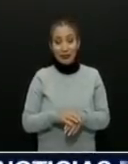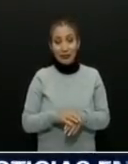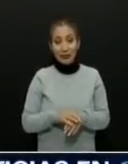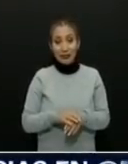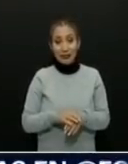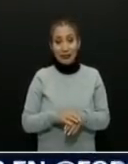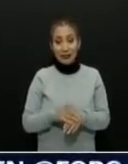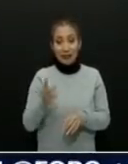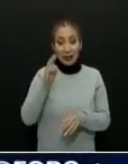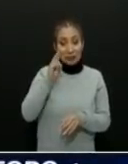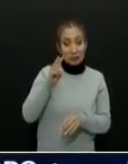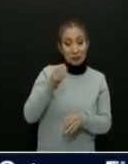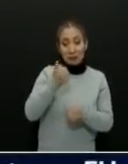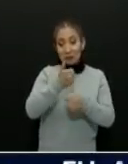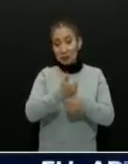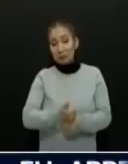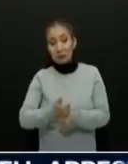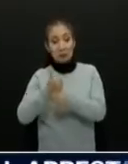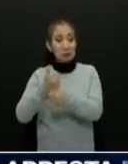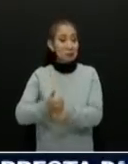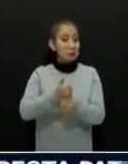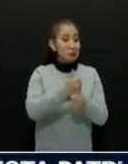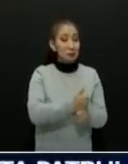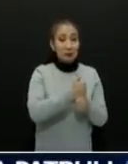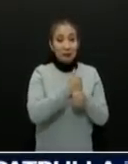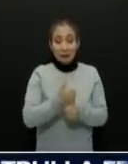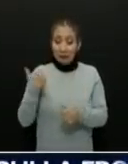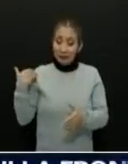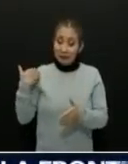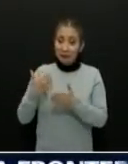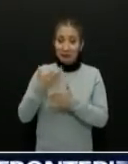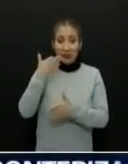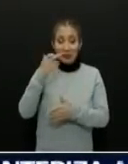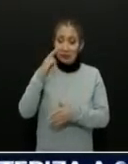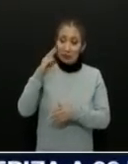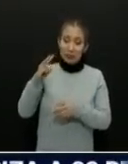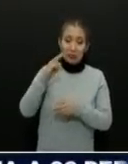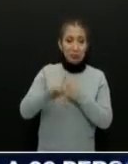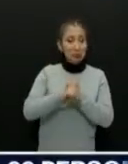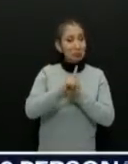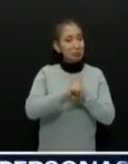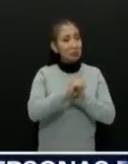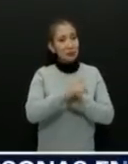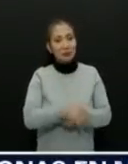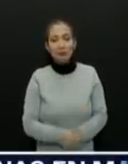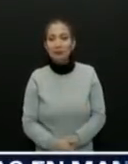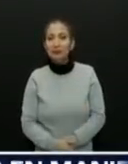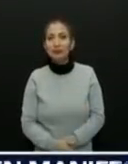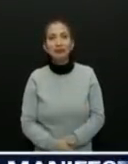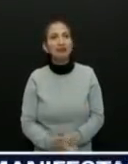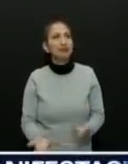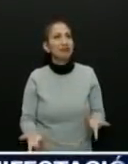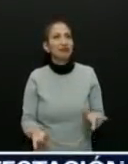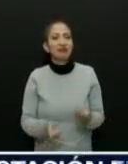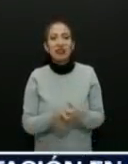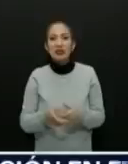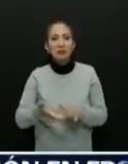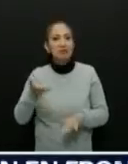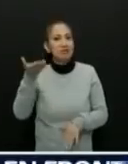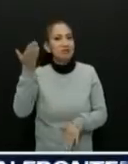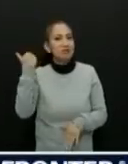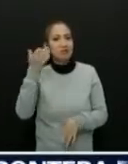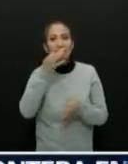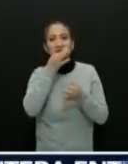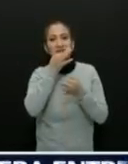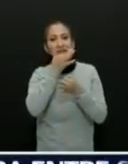se ha padecido en los últimos tiempos, desde que se